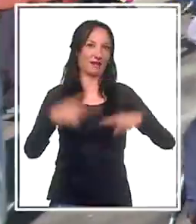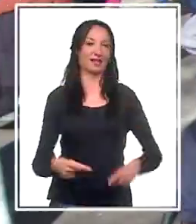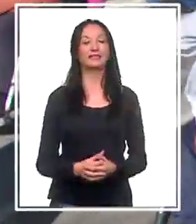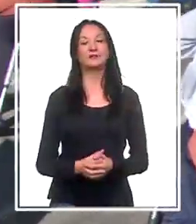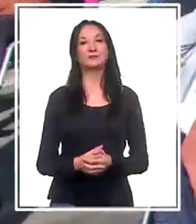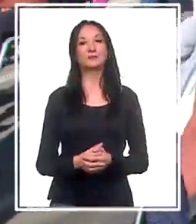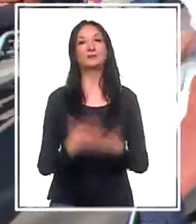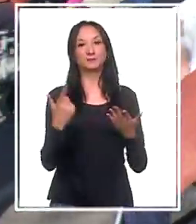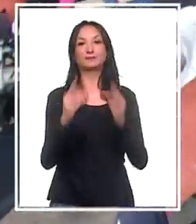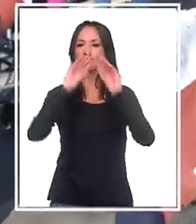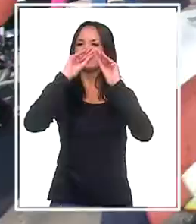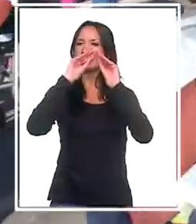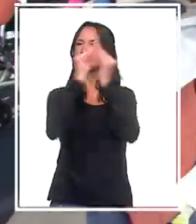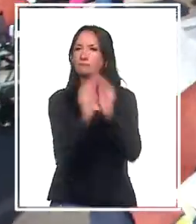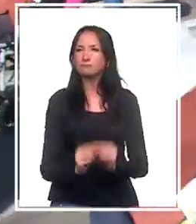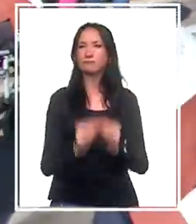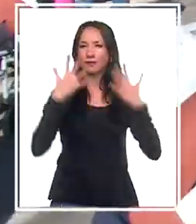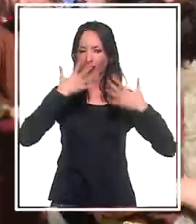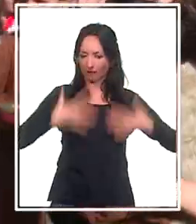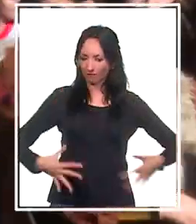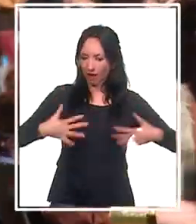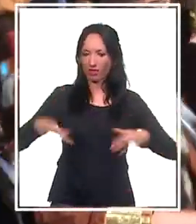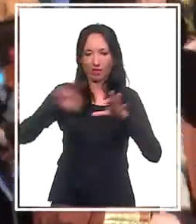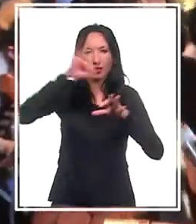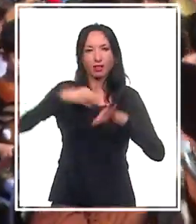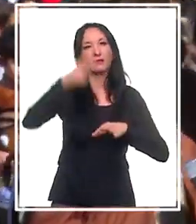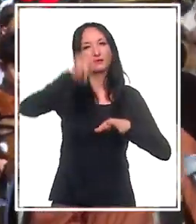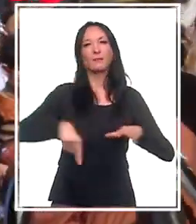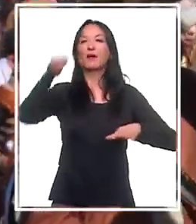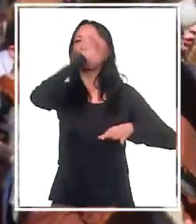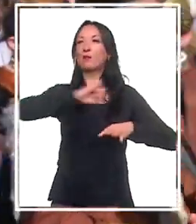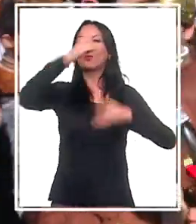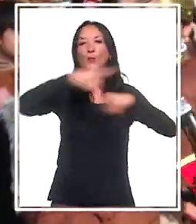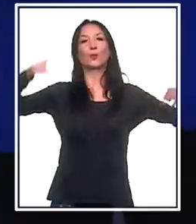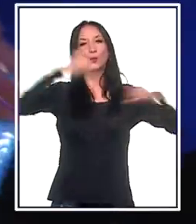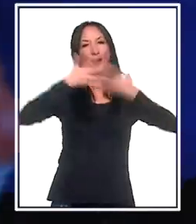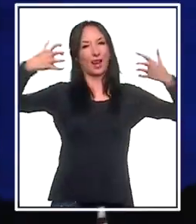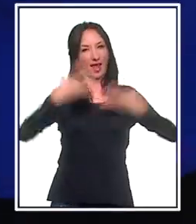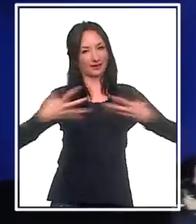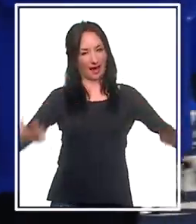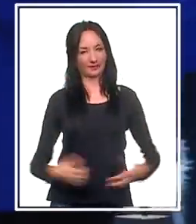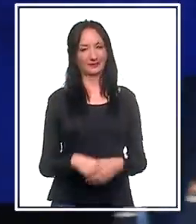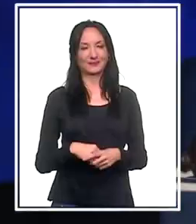contribuyendo a la elaboración de estos disfraces y poniendo letra a las melodías más pegadizas